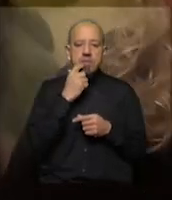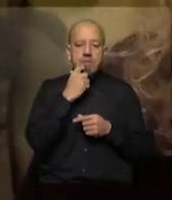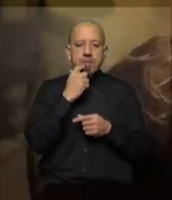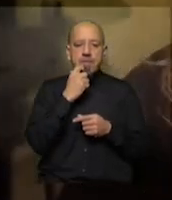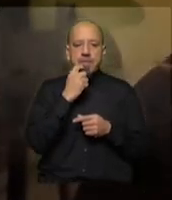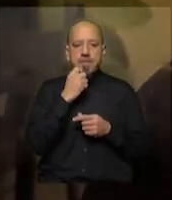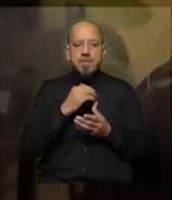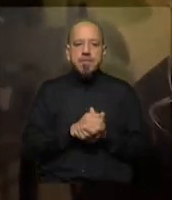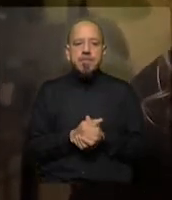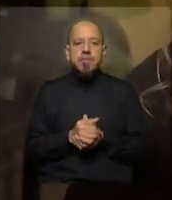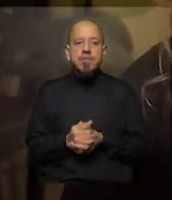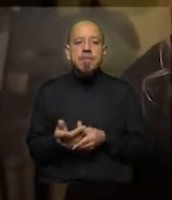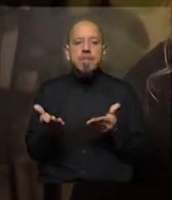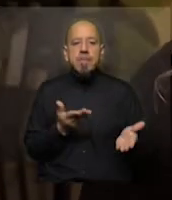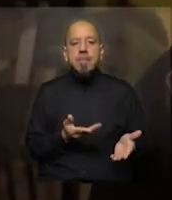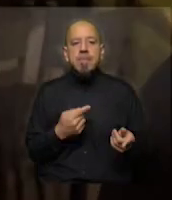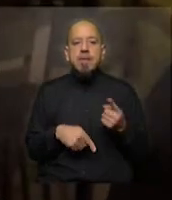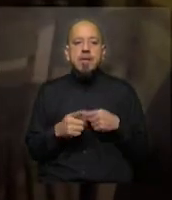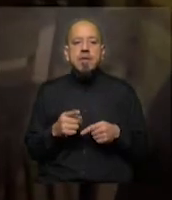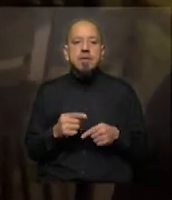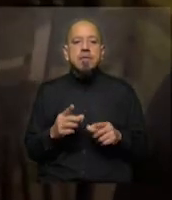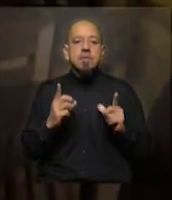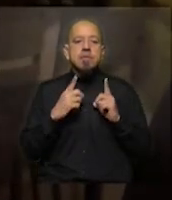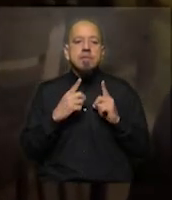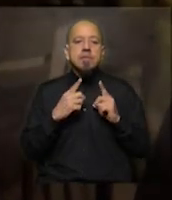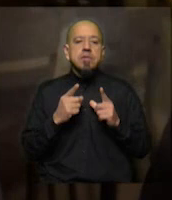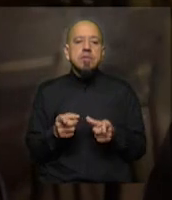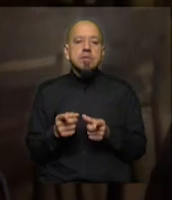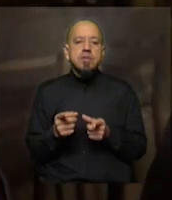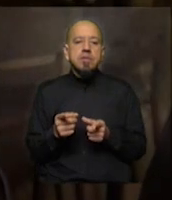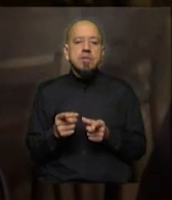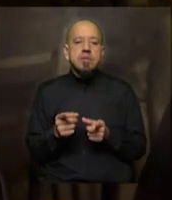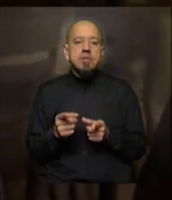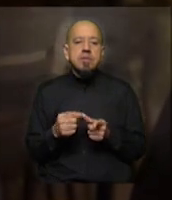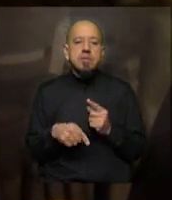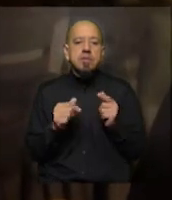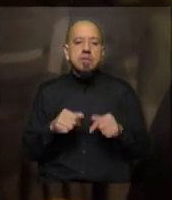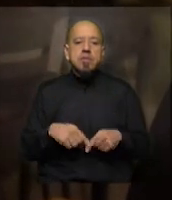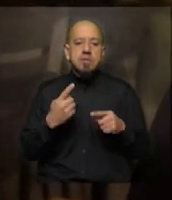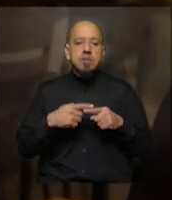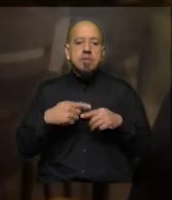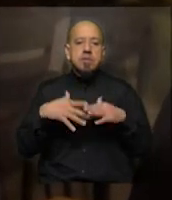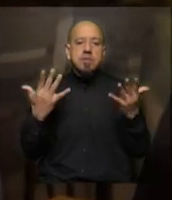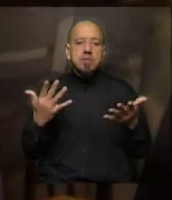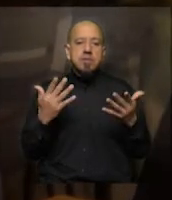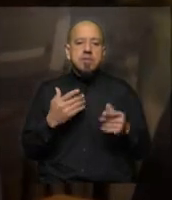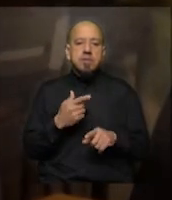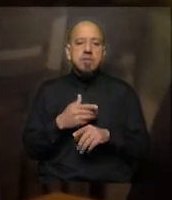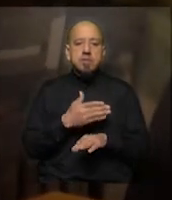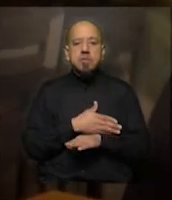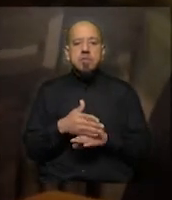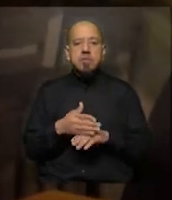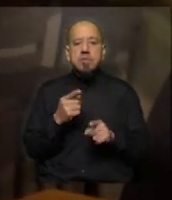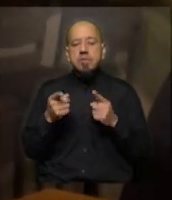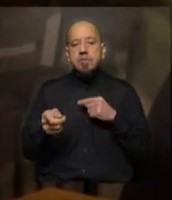quedaron mandados los saludos, ya quedó hecha la invitación. Les esperamos a todos, todas y todes a esta gran fiesta como previa a lo que va a ser después la